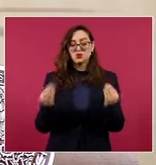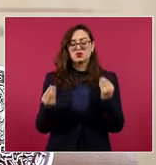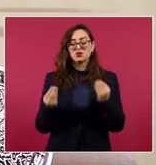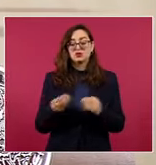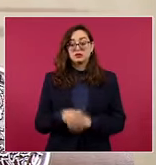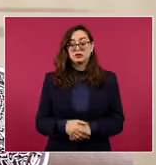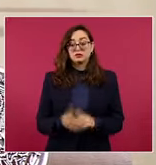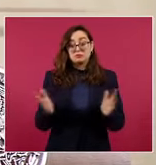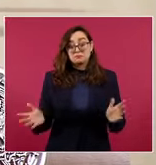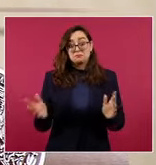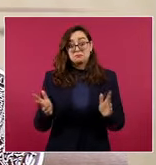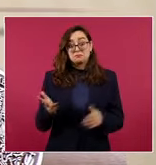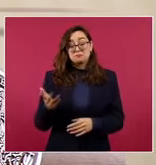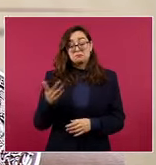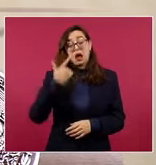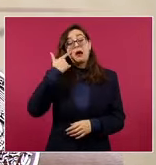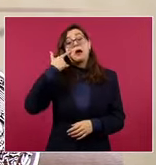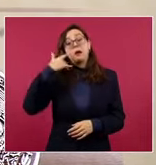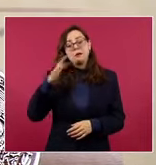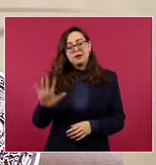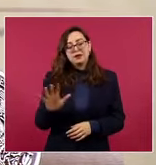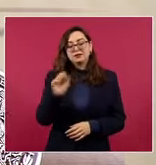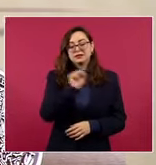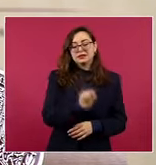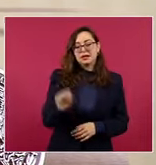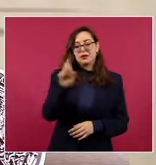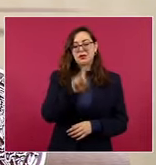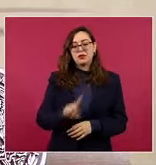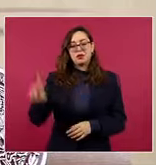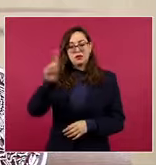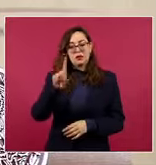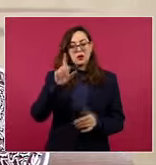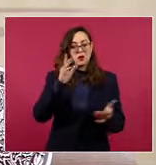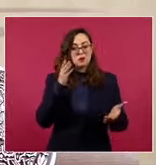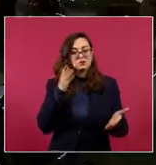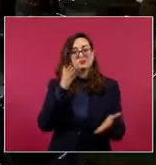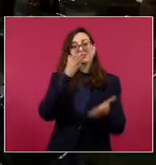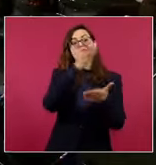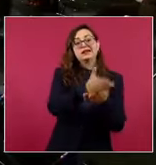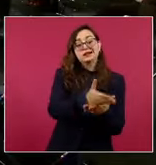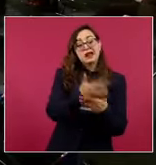nos alcanza el fin de semana, porque además Sonora pues es el estado,